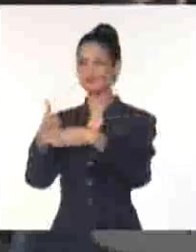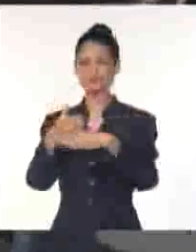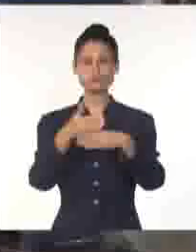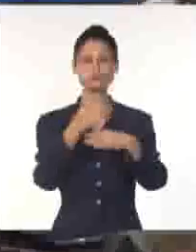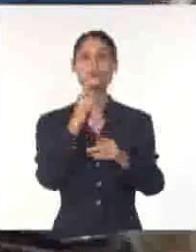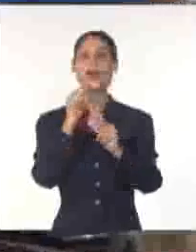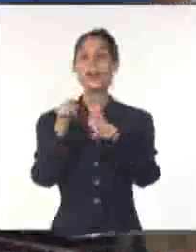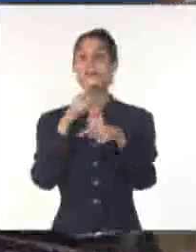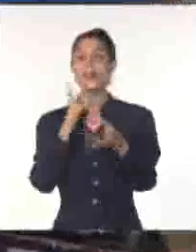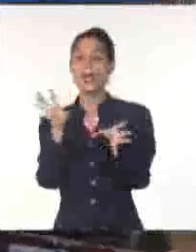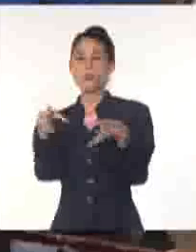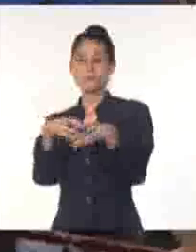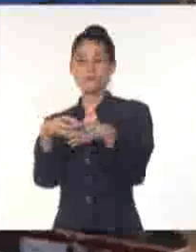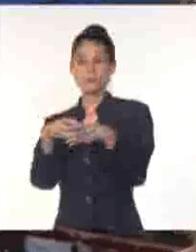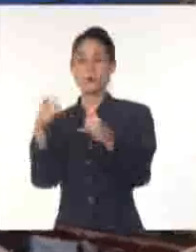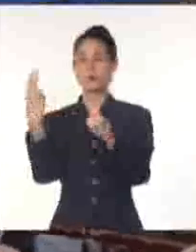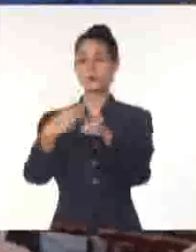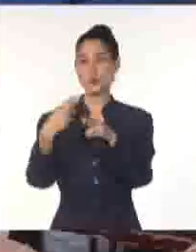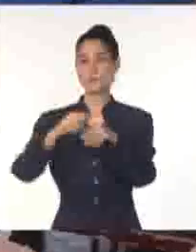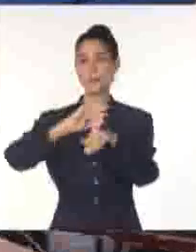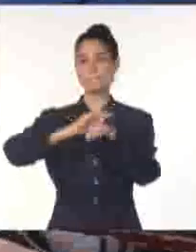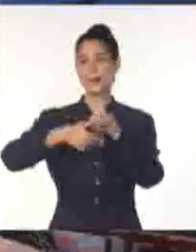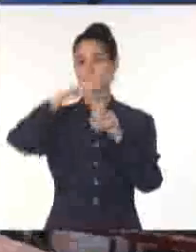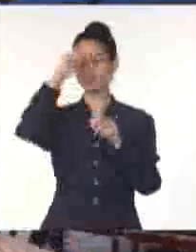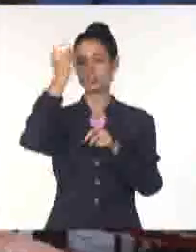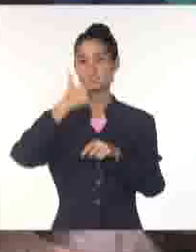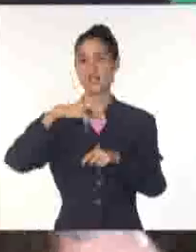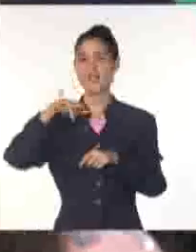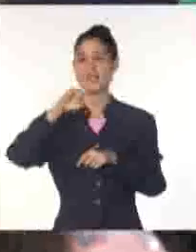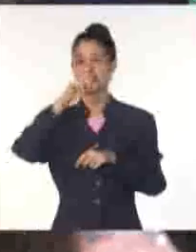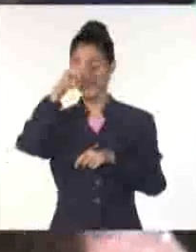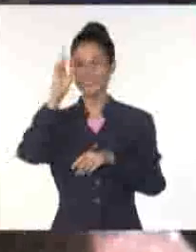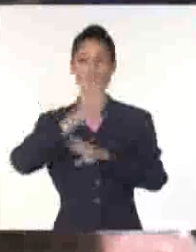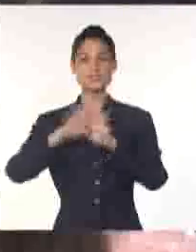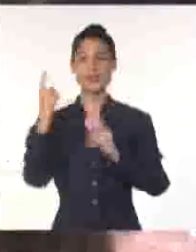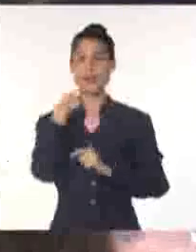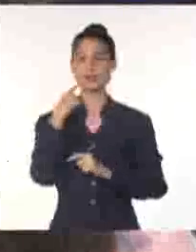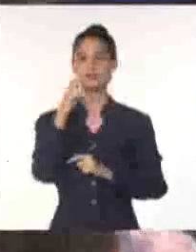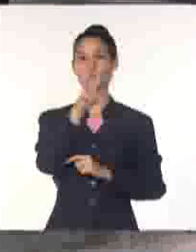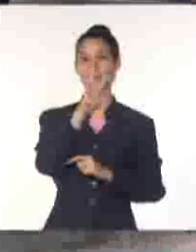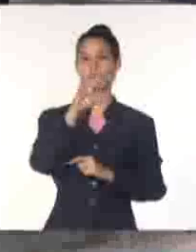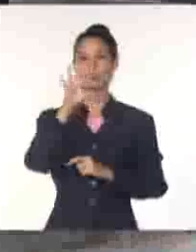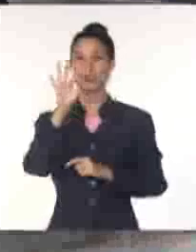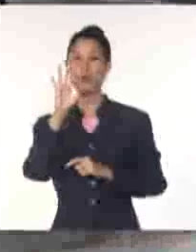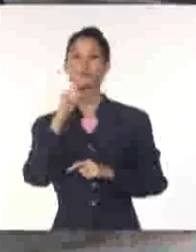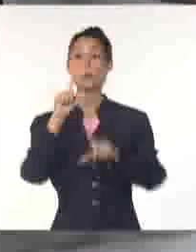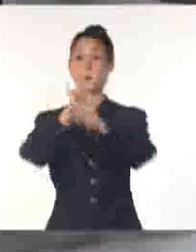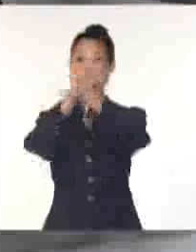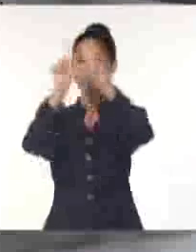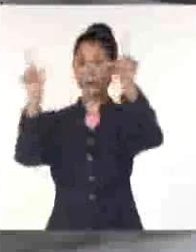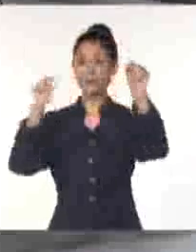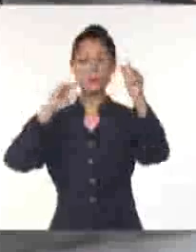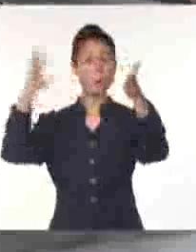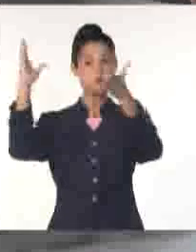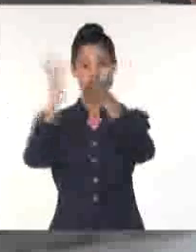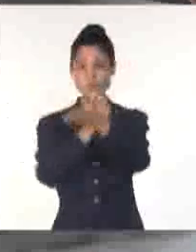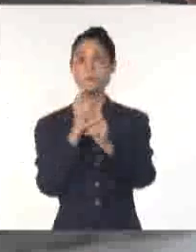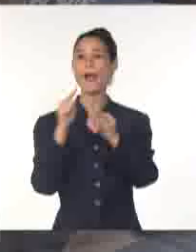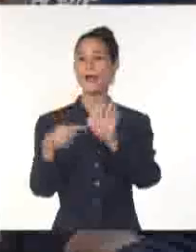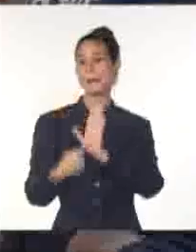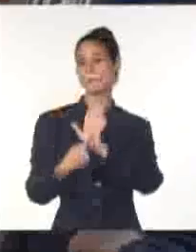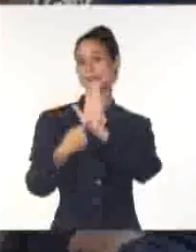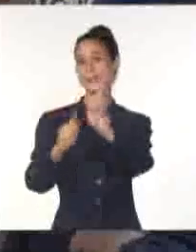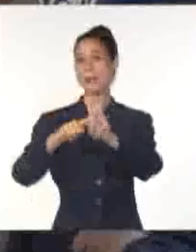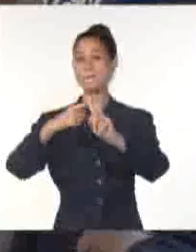Hermanos Saiz en la Jornada Nacional por su aniversario 38 en todas las provincias para acrecentar la familia y aportes